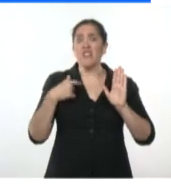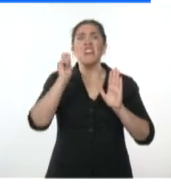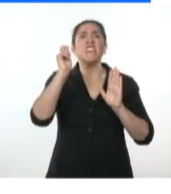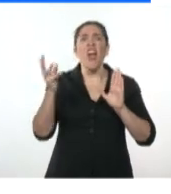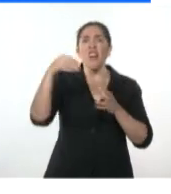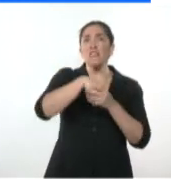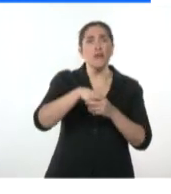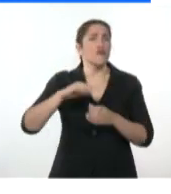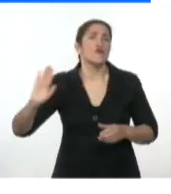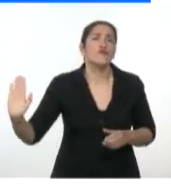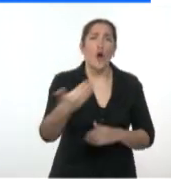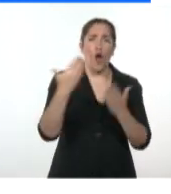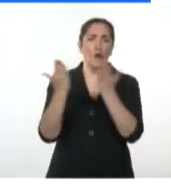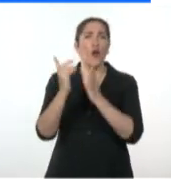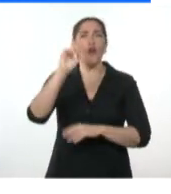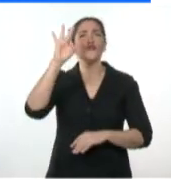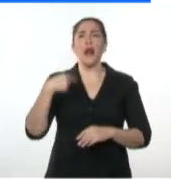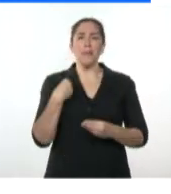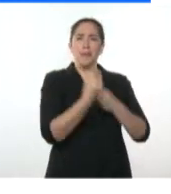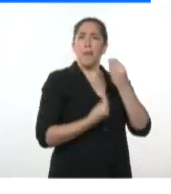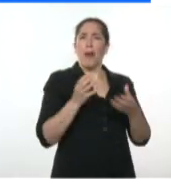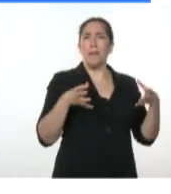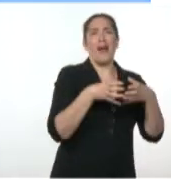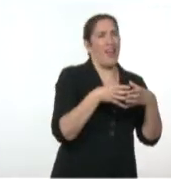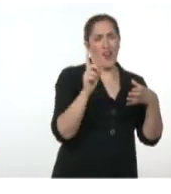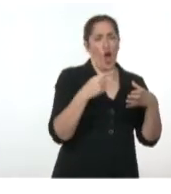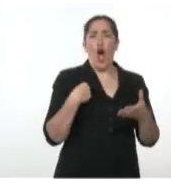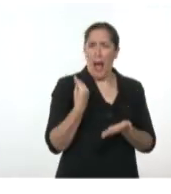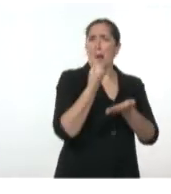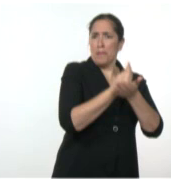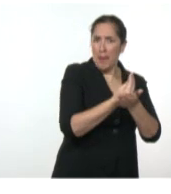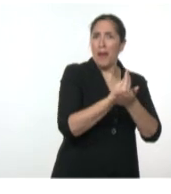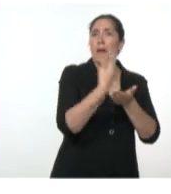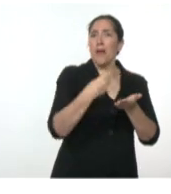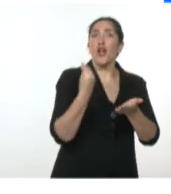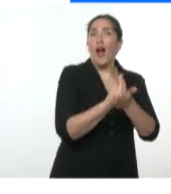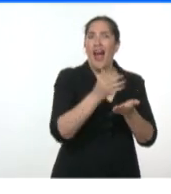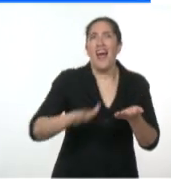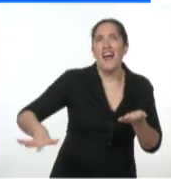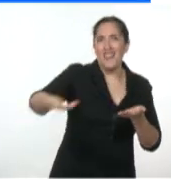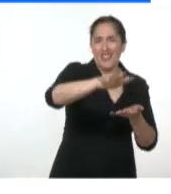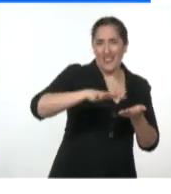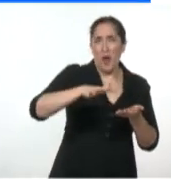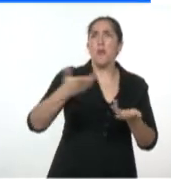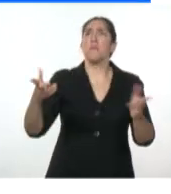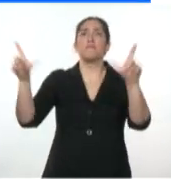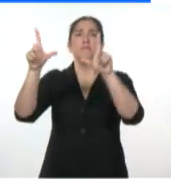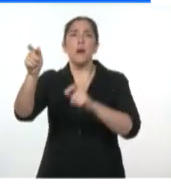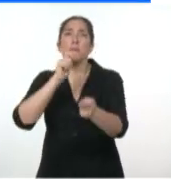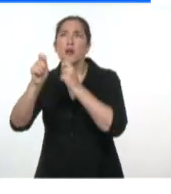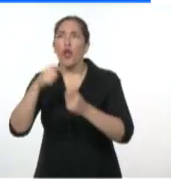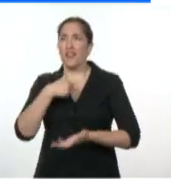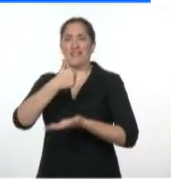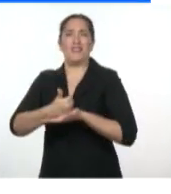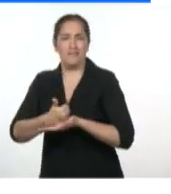los estudiantes, no sus representantes solamente. O sea, los representantes representamos a los chicos, por ejemplo, frente a los medios de comunicación o frente a las